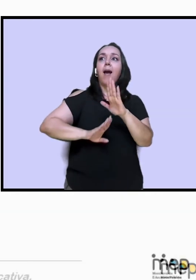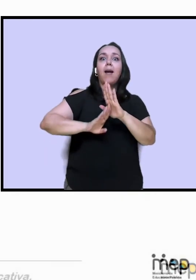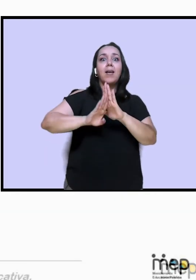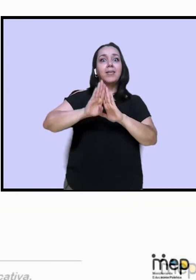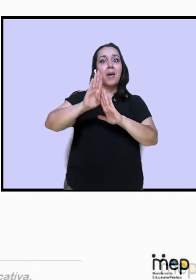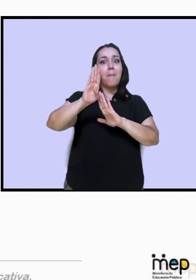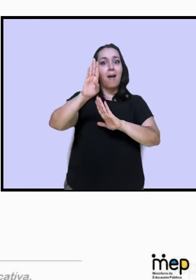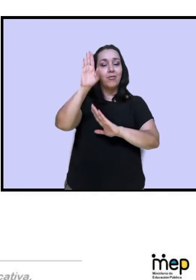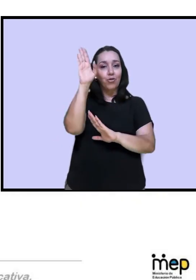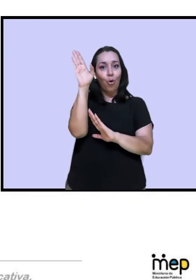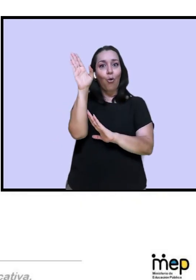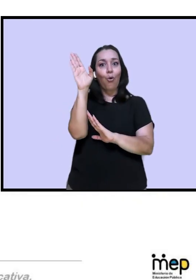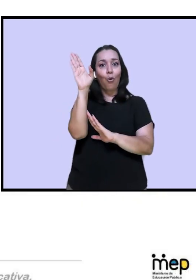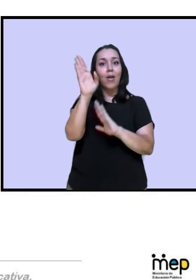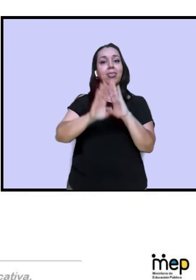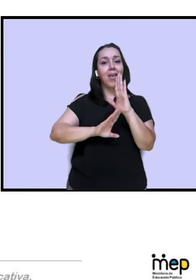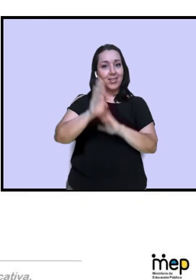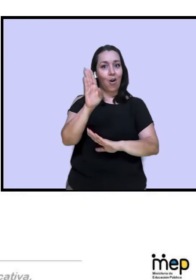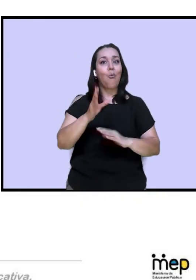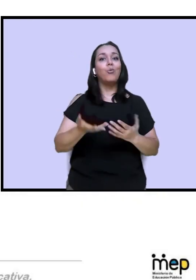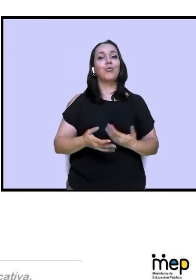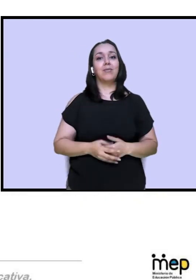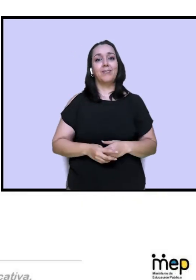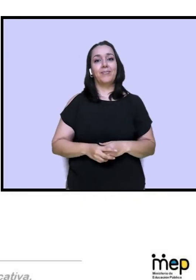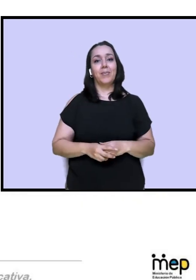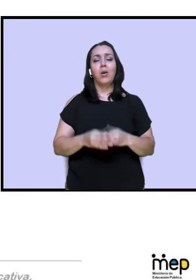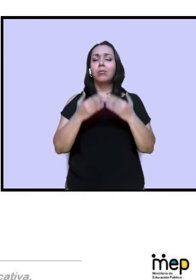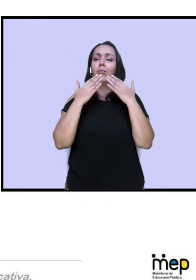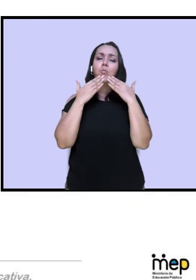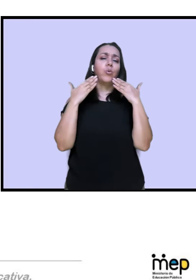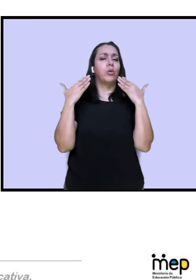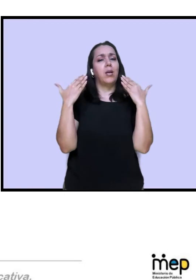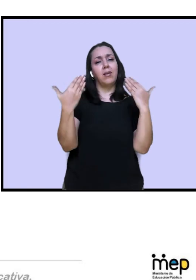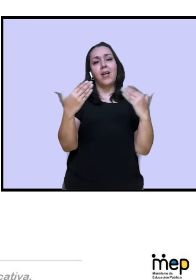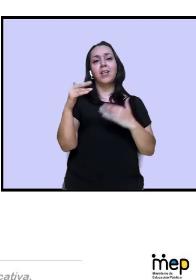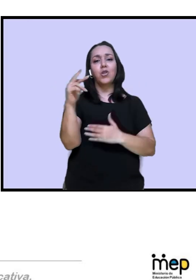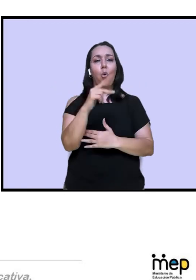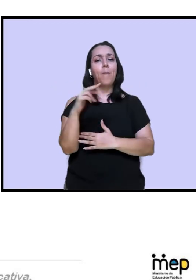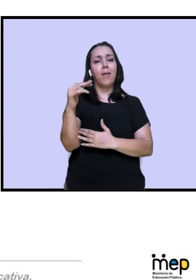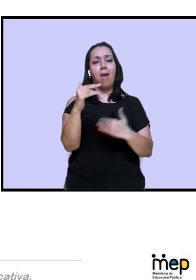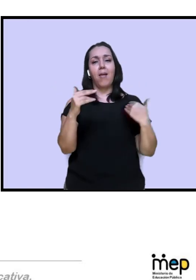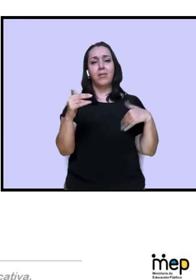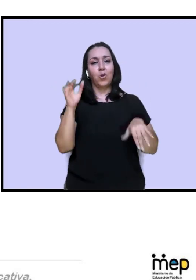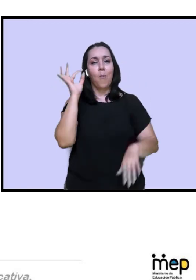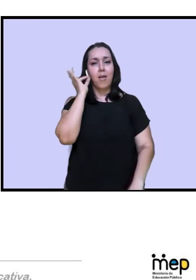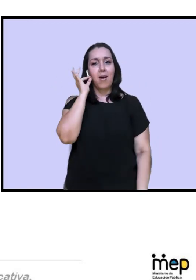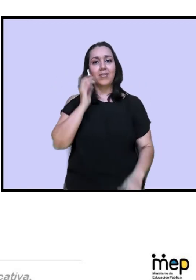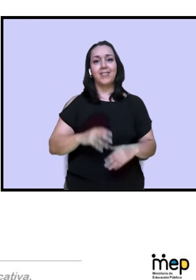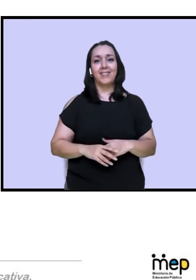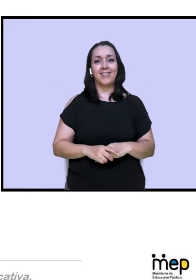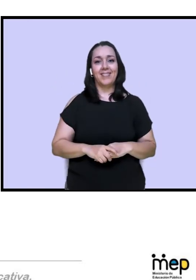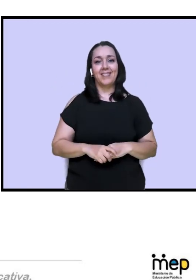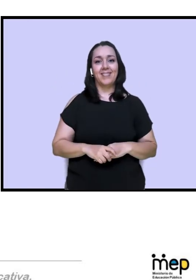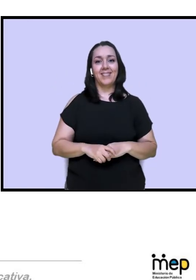crecimiento y de desarrollo. Muchas gracias, compañeras y compañeros.